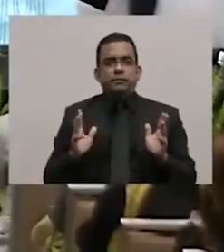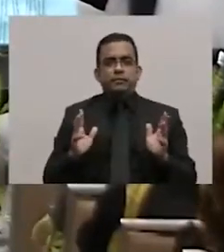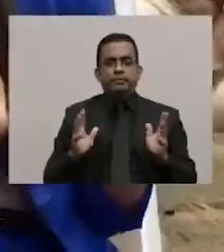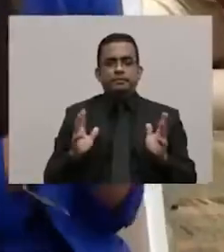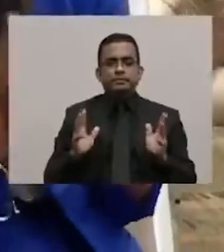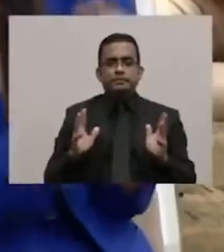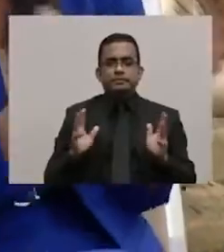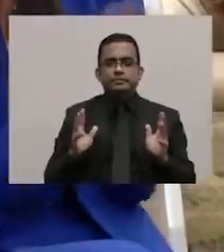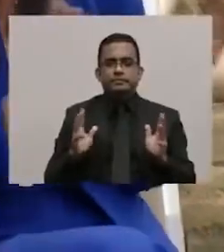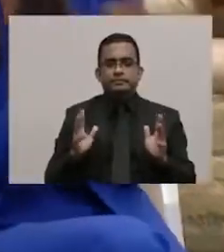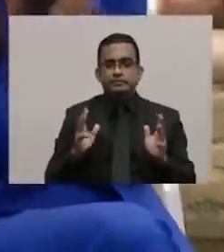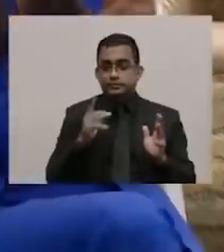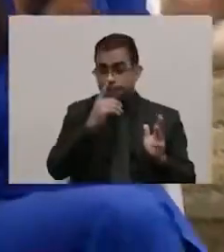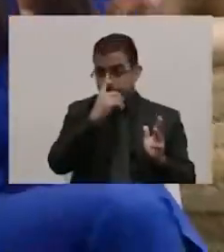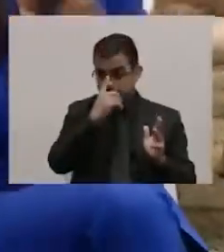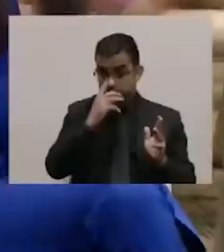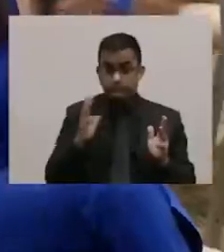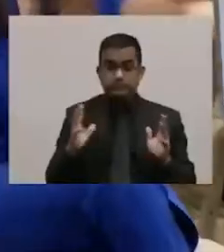Tú sabes.